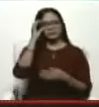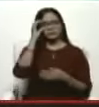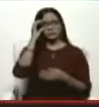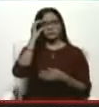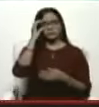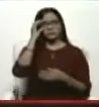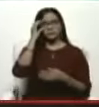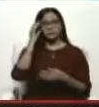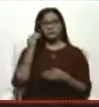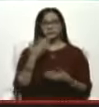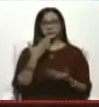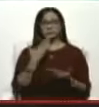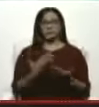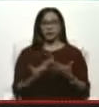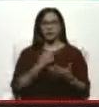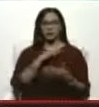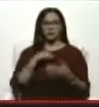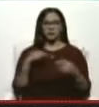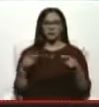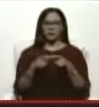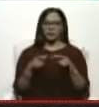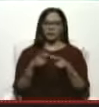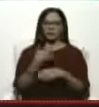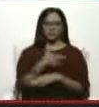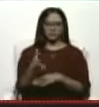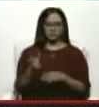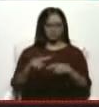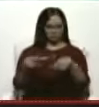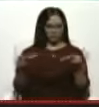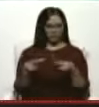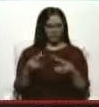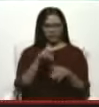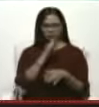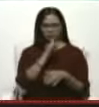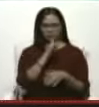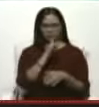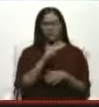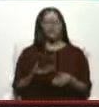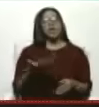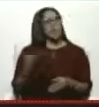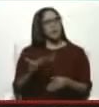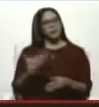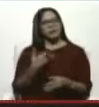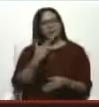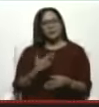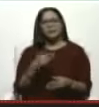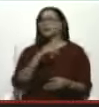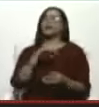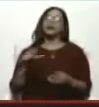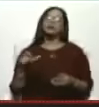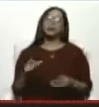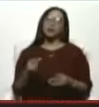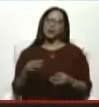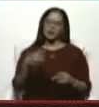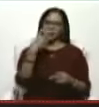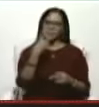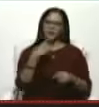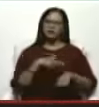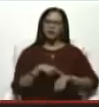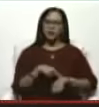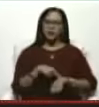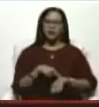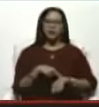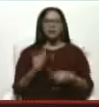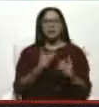Gracias a nuestra compañera Mari Carmen Bermúdez, 360 en el lugar de la noticia. Es importante actualizar para la gente que nos está sintonizando a esta hora que